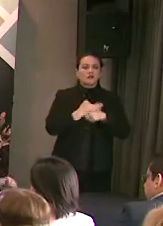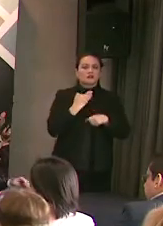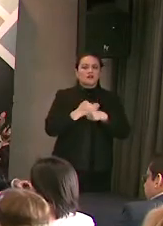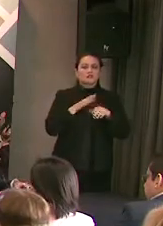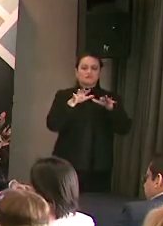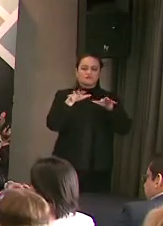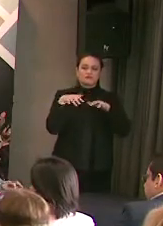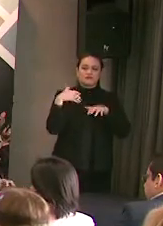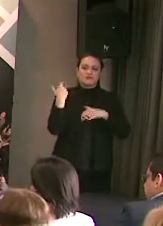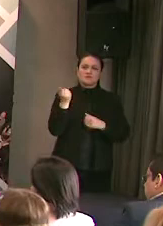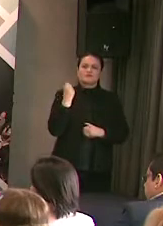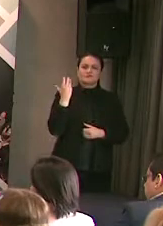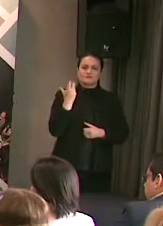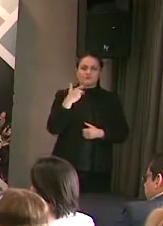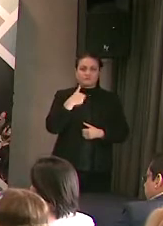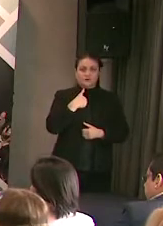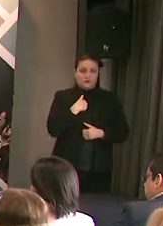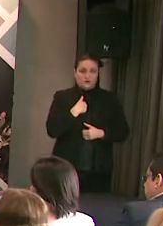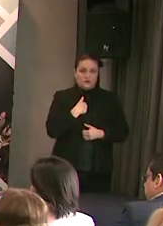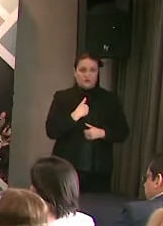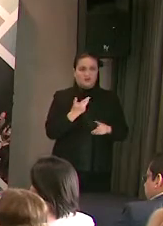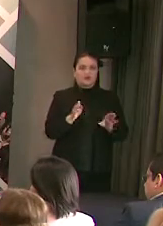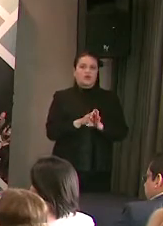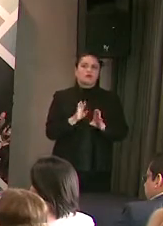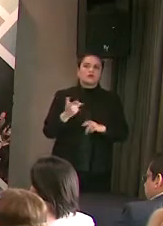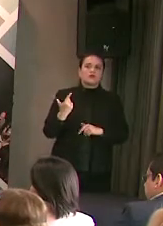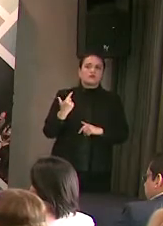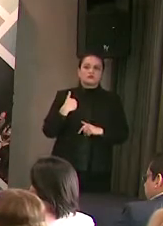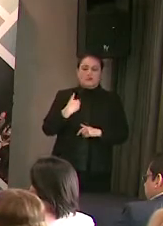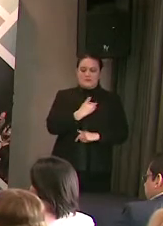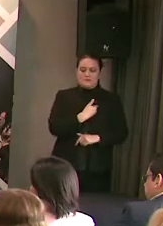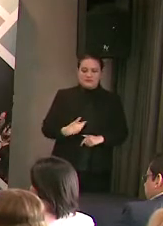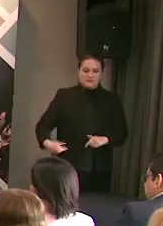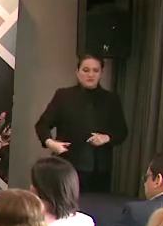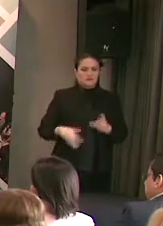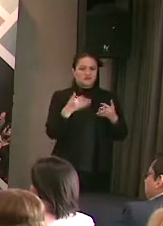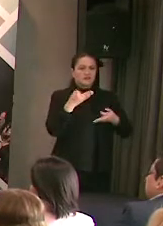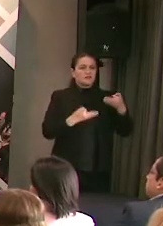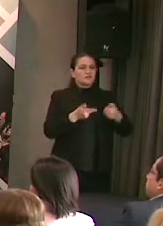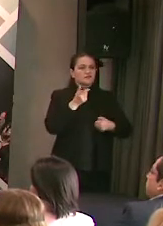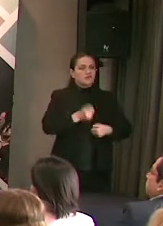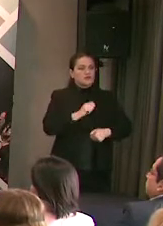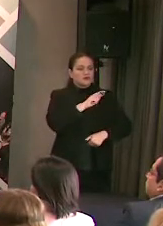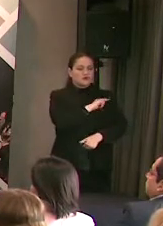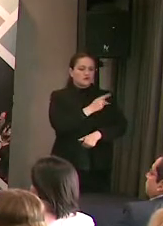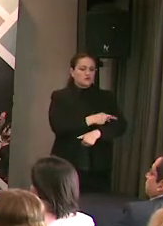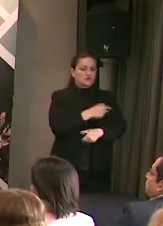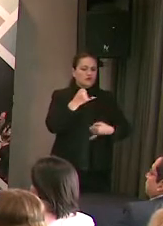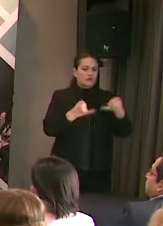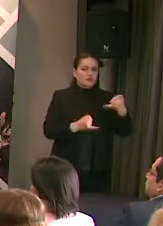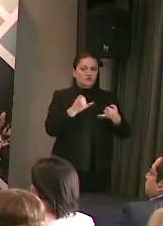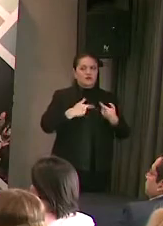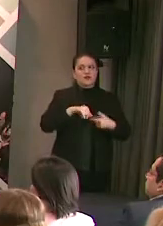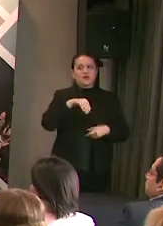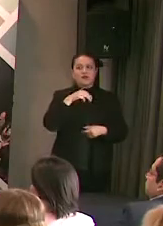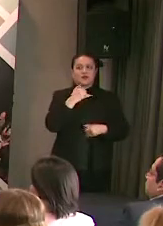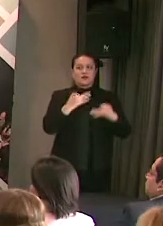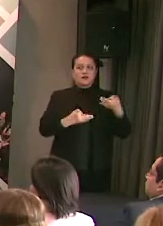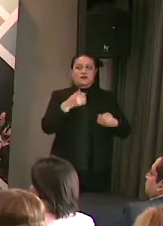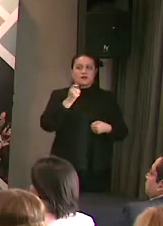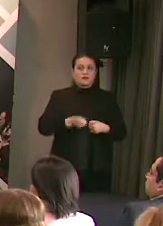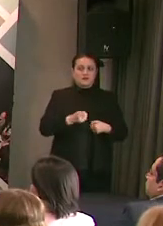foro, a partir del mandato de la presidenta del Tribunal Electoral del Poder Judicial de la Federación y de la magistrada Mónica